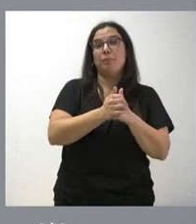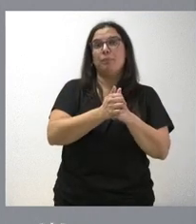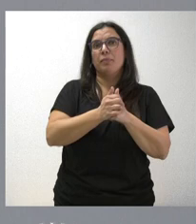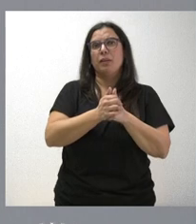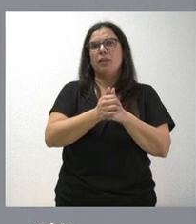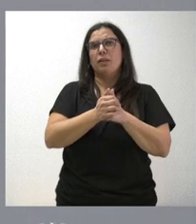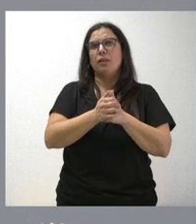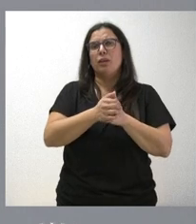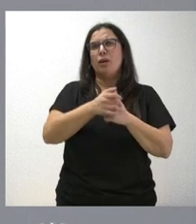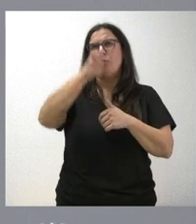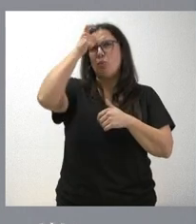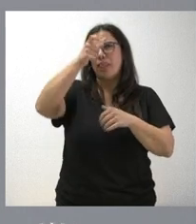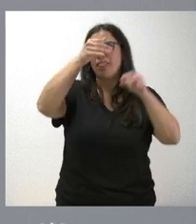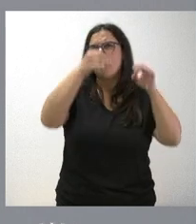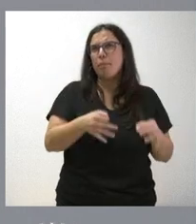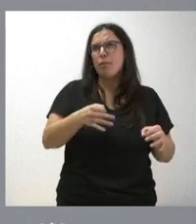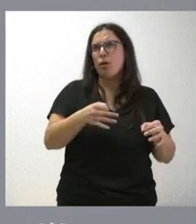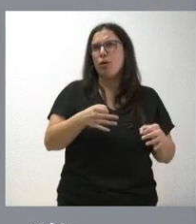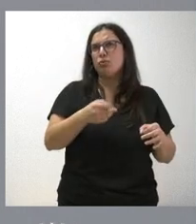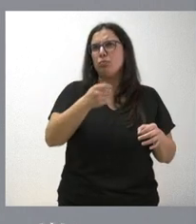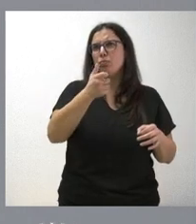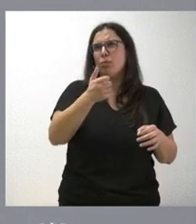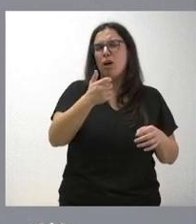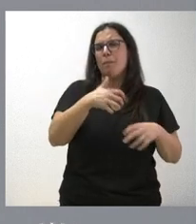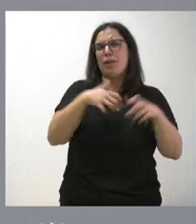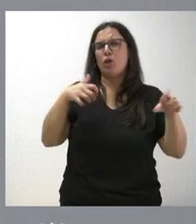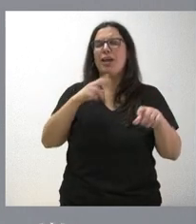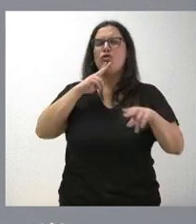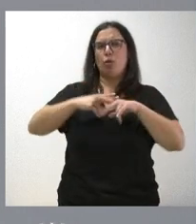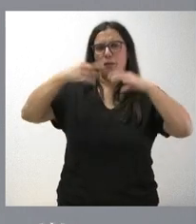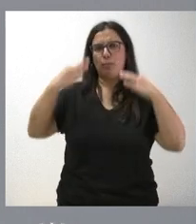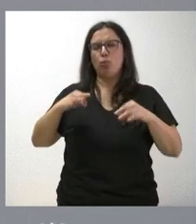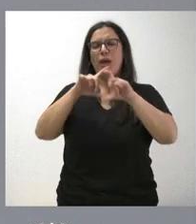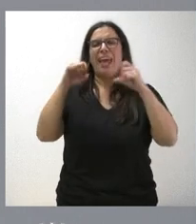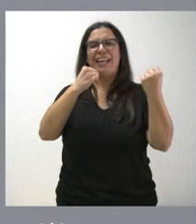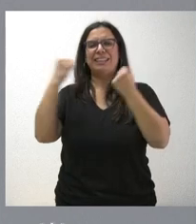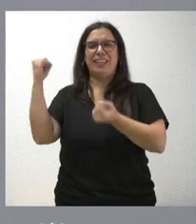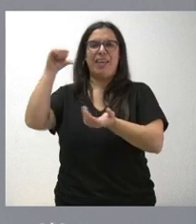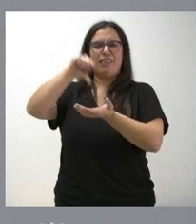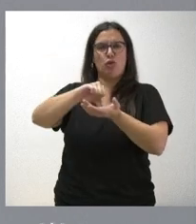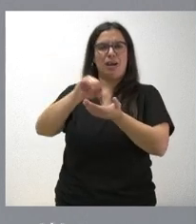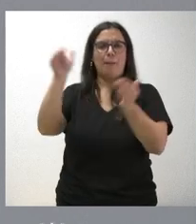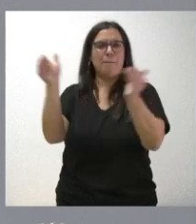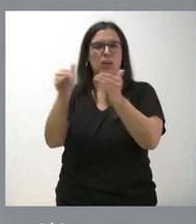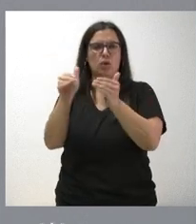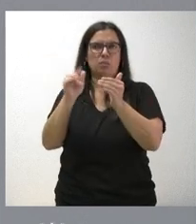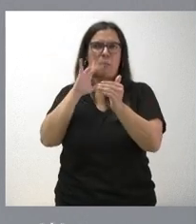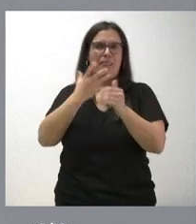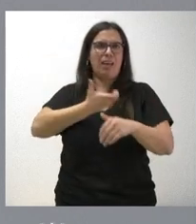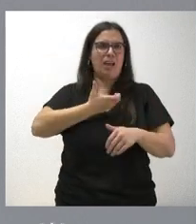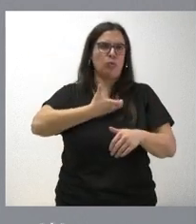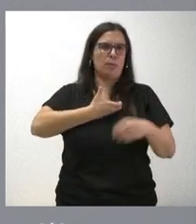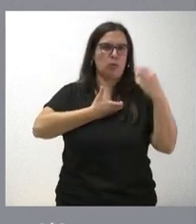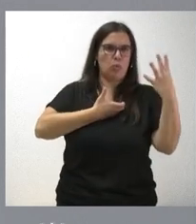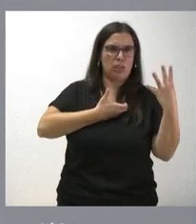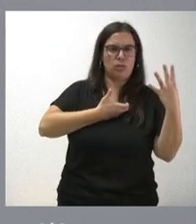todo municipios creo además eh municipios son muy pocos la mayoría son entidades locales menores Sí sí municipios creo que son cuatro o así no muy pocos